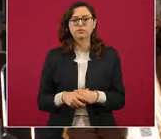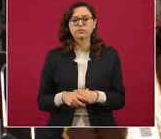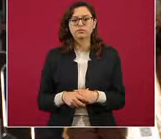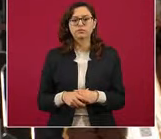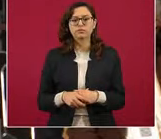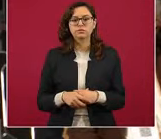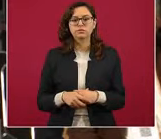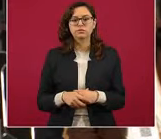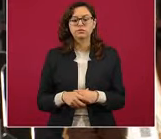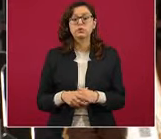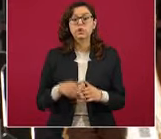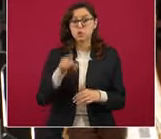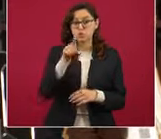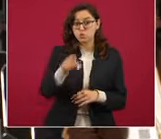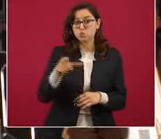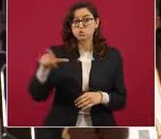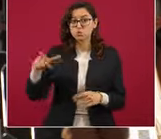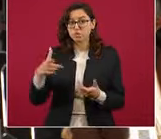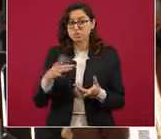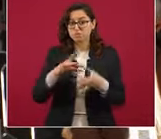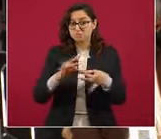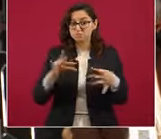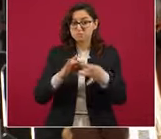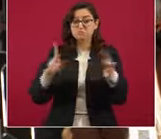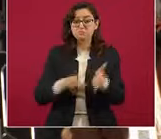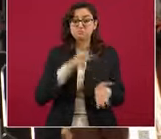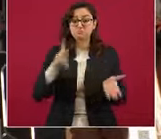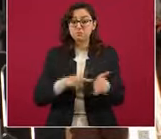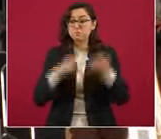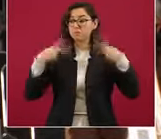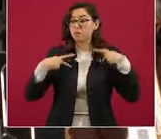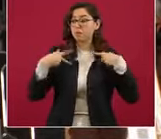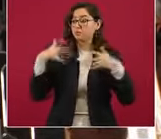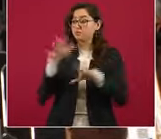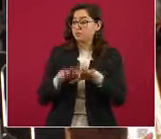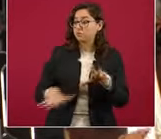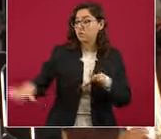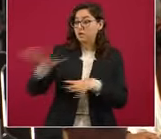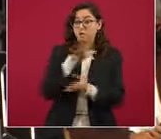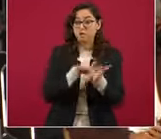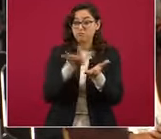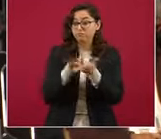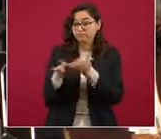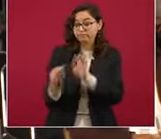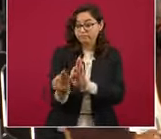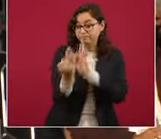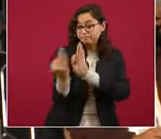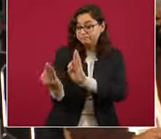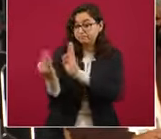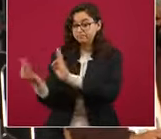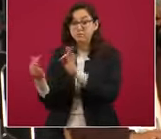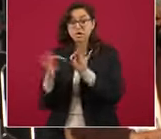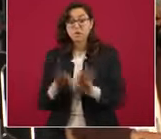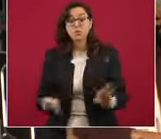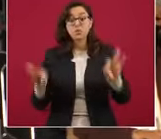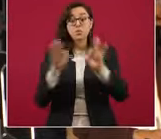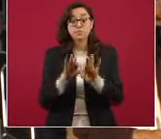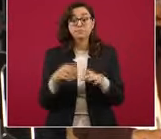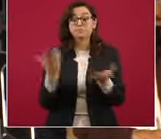la entrega directa de apoyos a la gente. En los últimos días hemos documentado